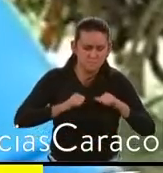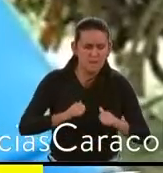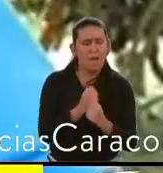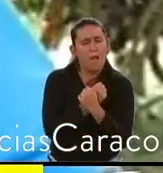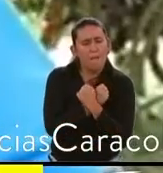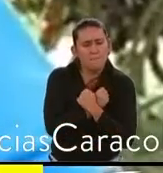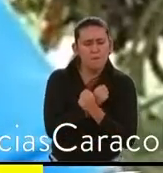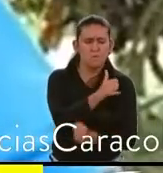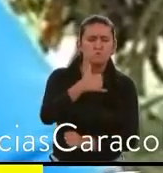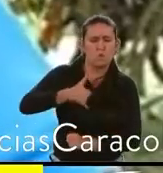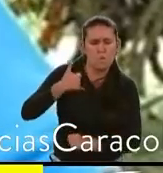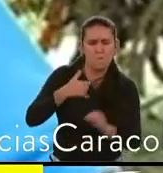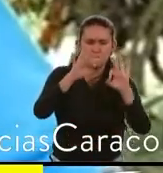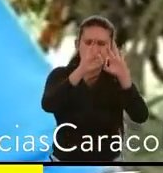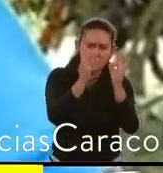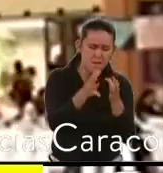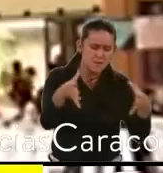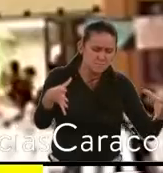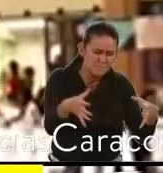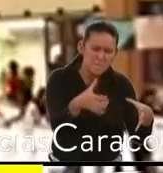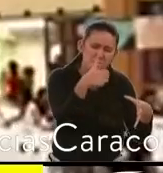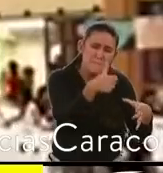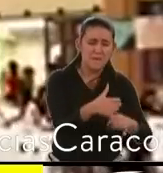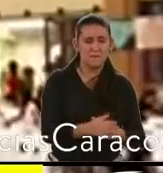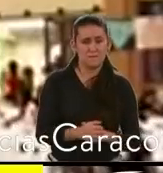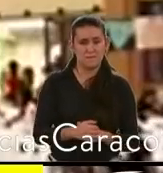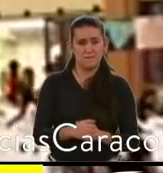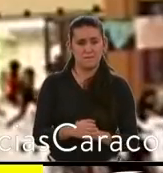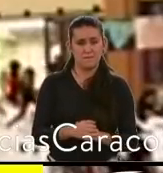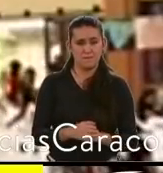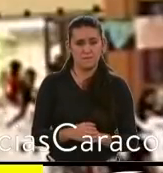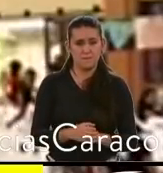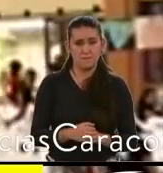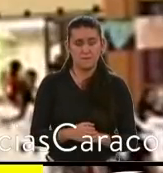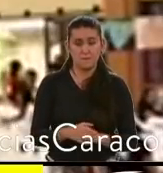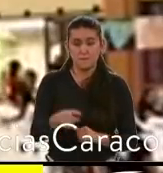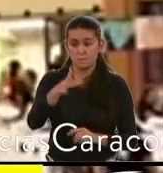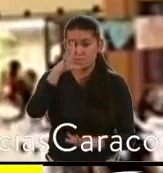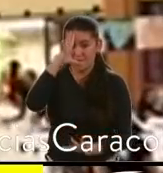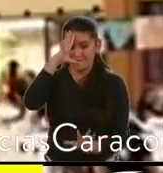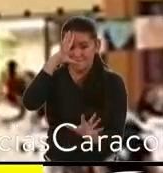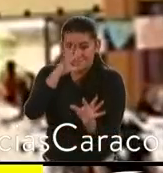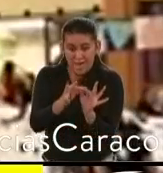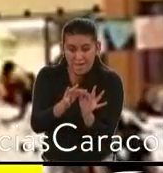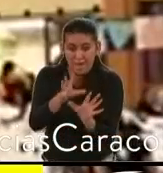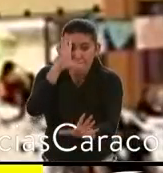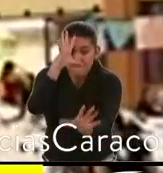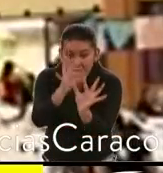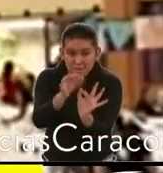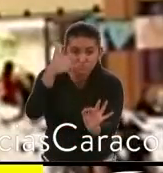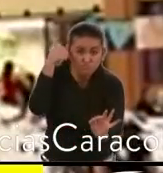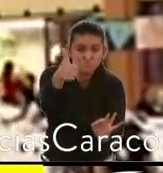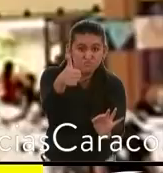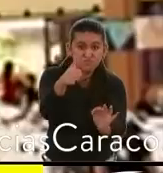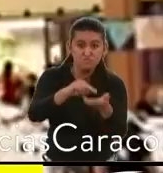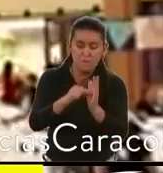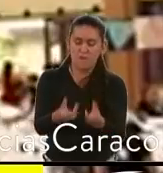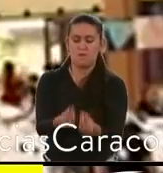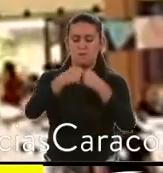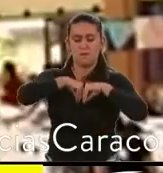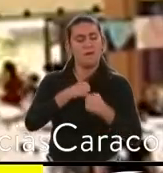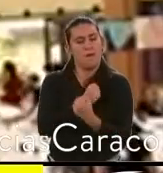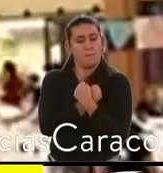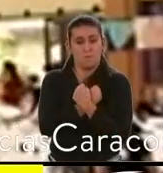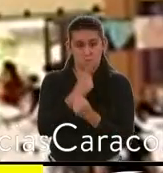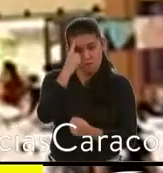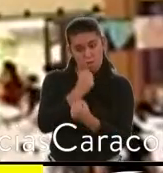jóvenes y la familia. Si la fe está crecida, la fe alimenta el amor, porque amar no es